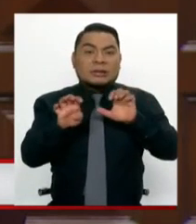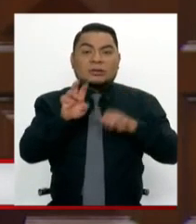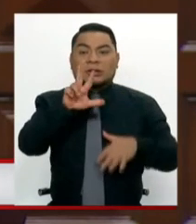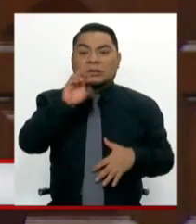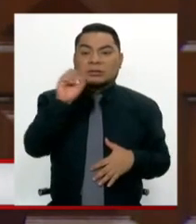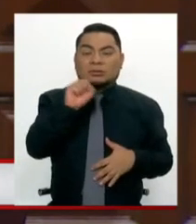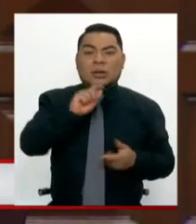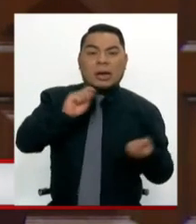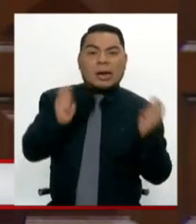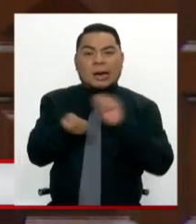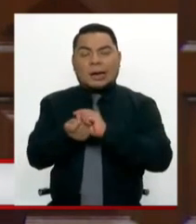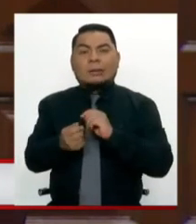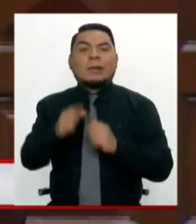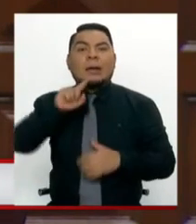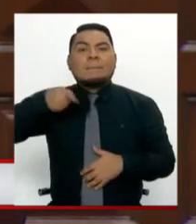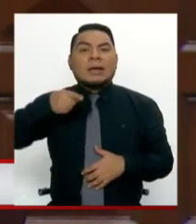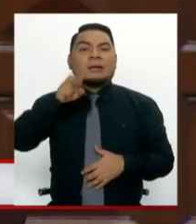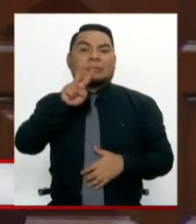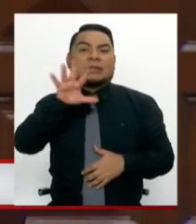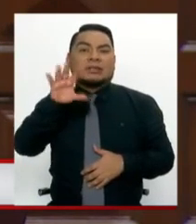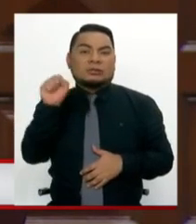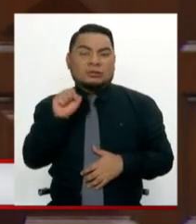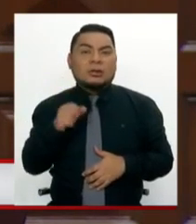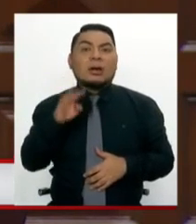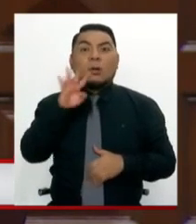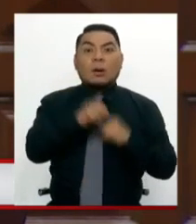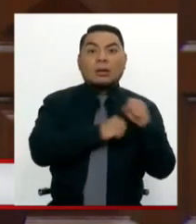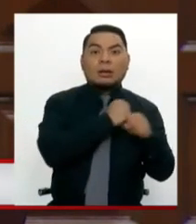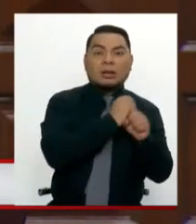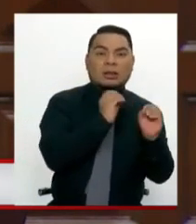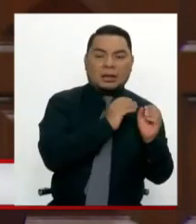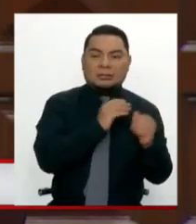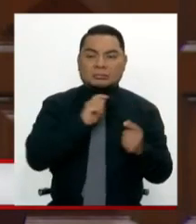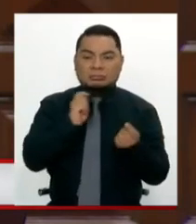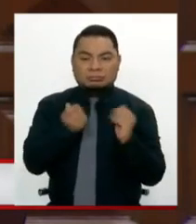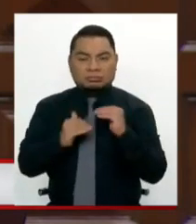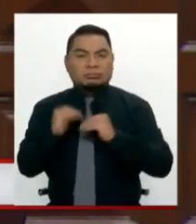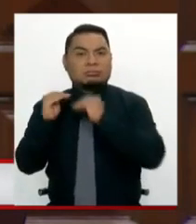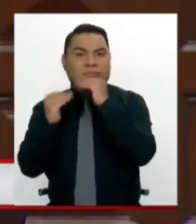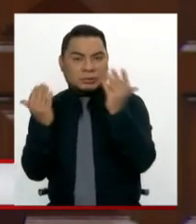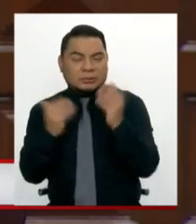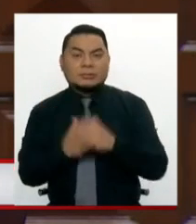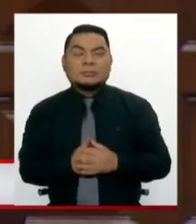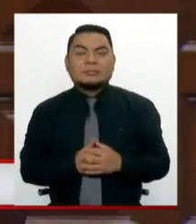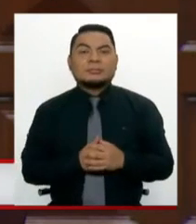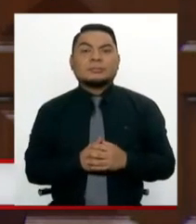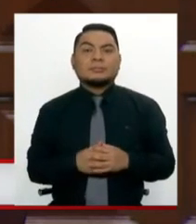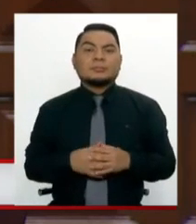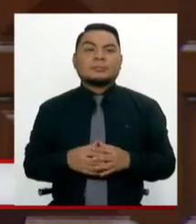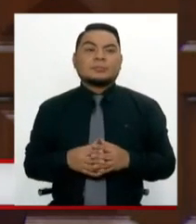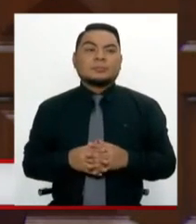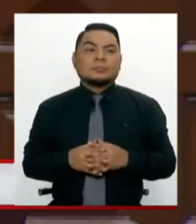soles a 1.025 soles luego de 4 años. En atención